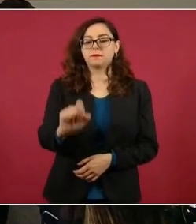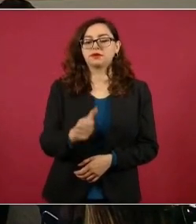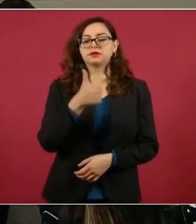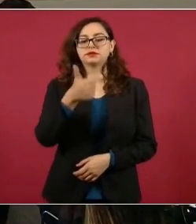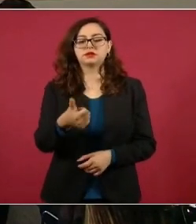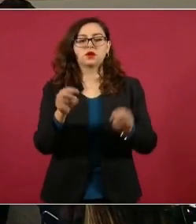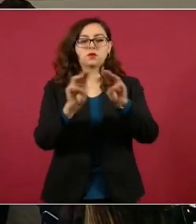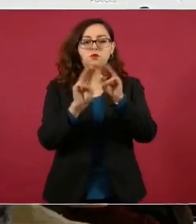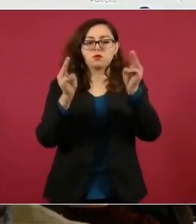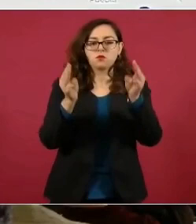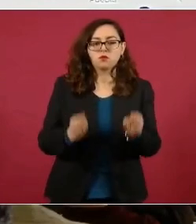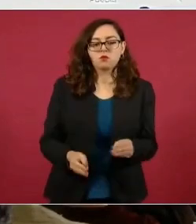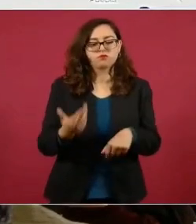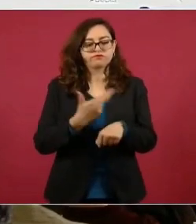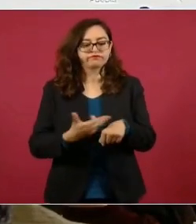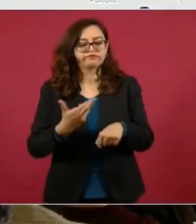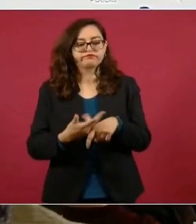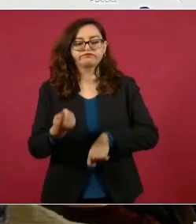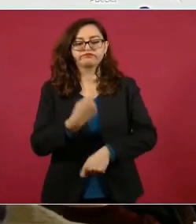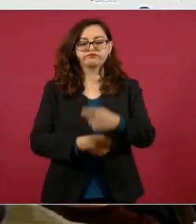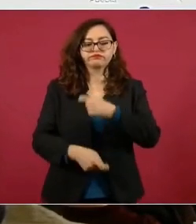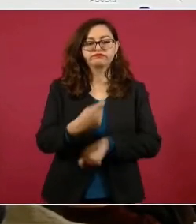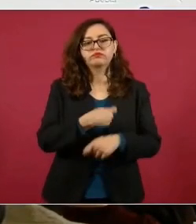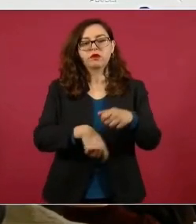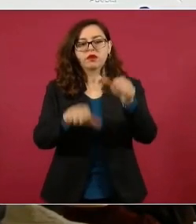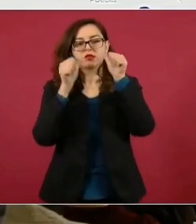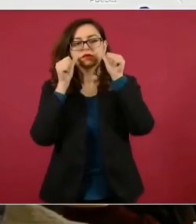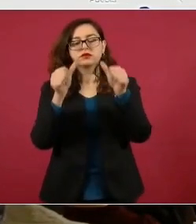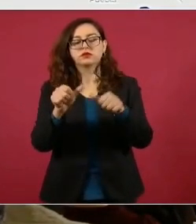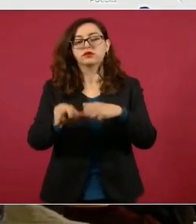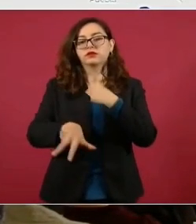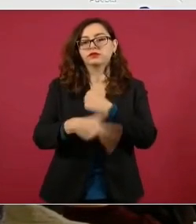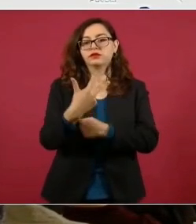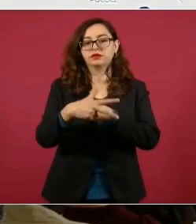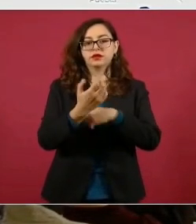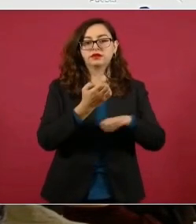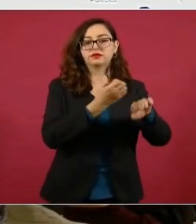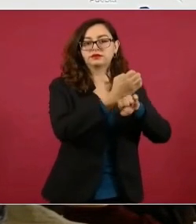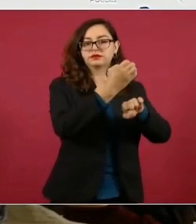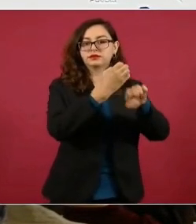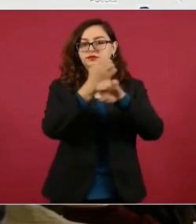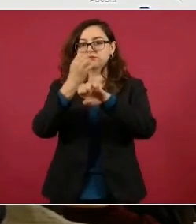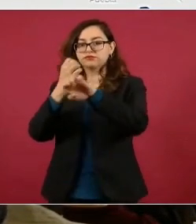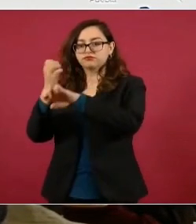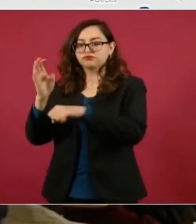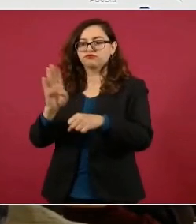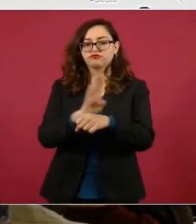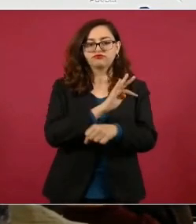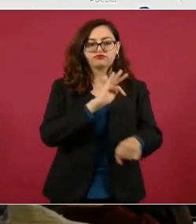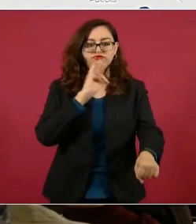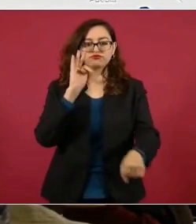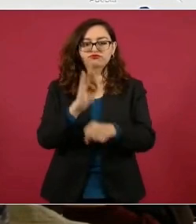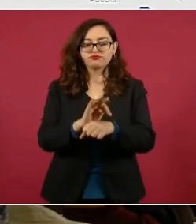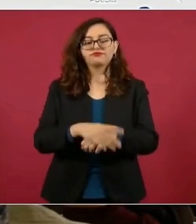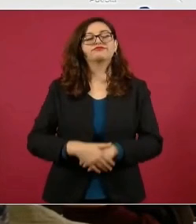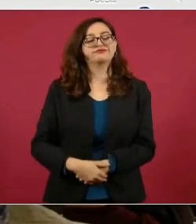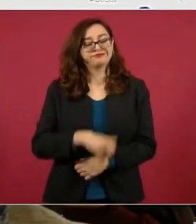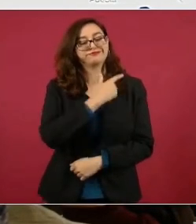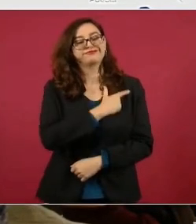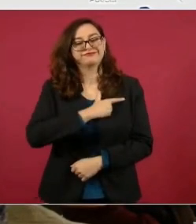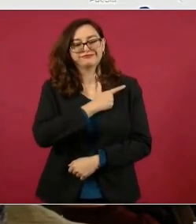estos 13 estados y se tiene un resultado me da mucho gusto informar señor presidente